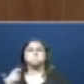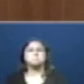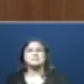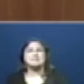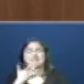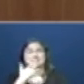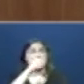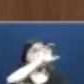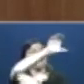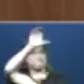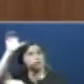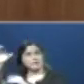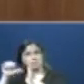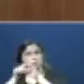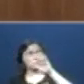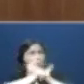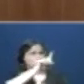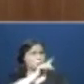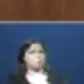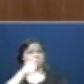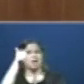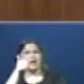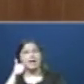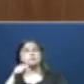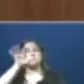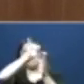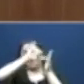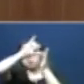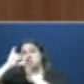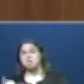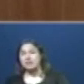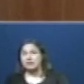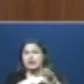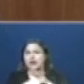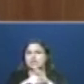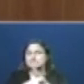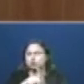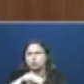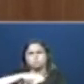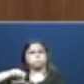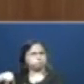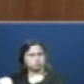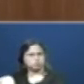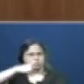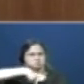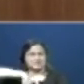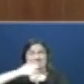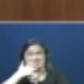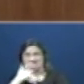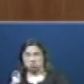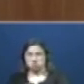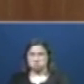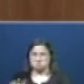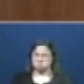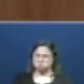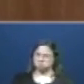países más prósperos y avanzados se gestionan en nuestro entorno de forma ampliamente descentralizada en sentido contrario